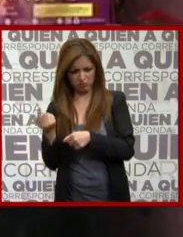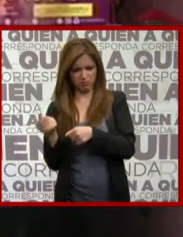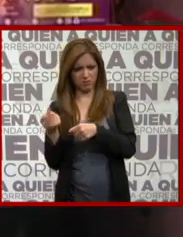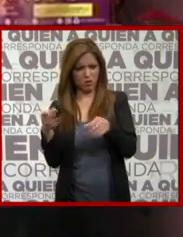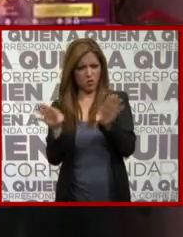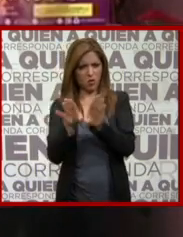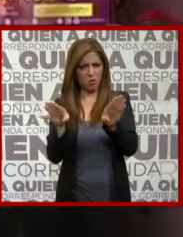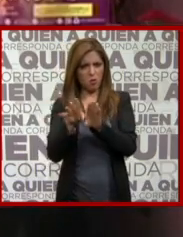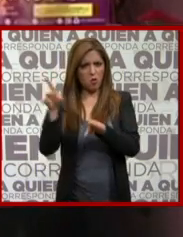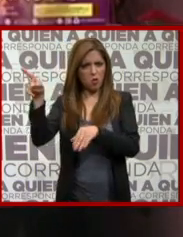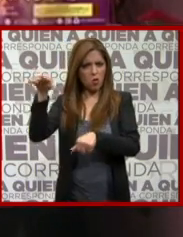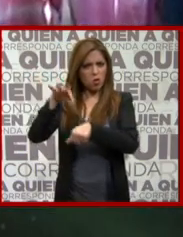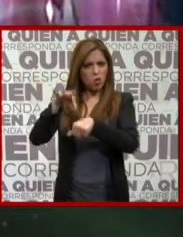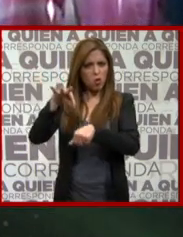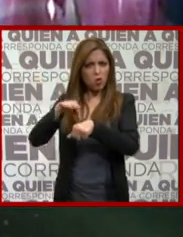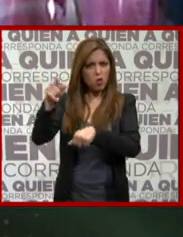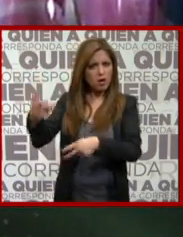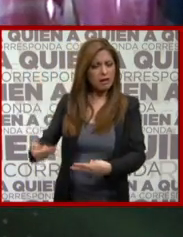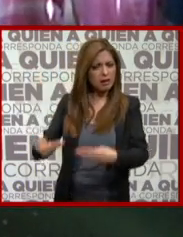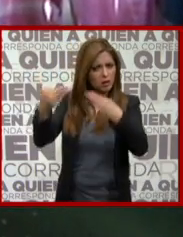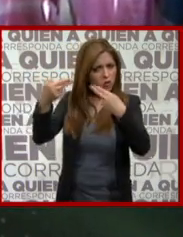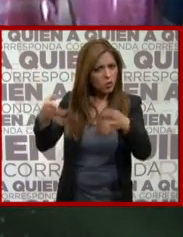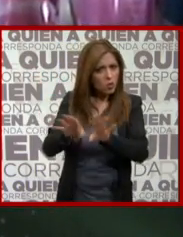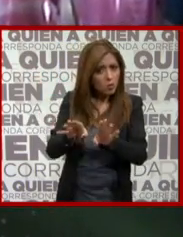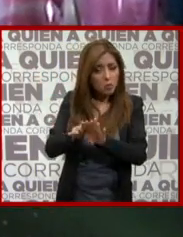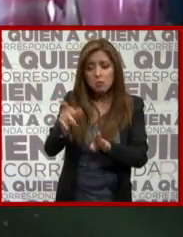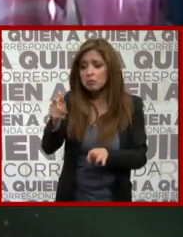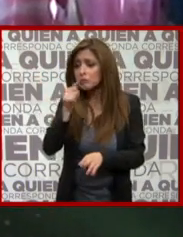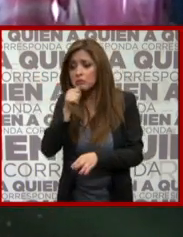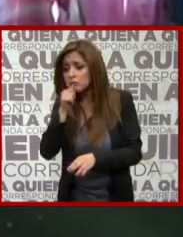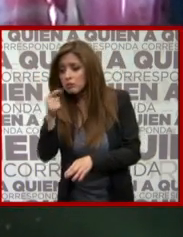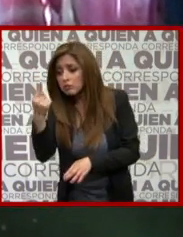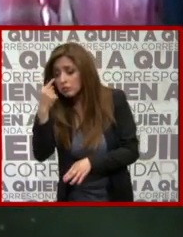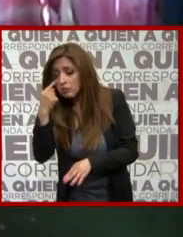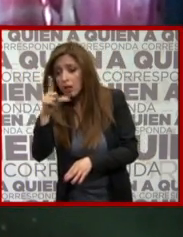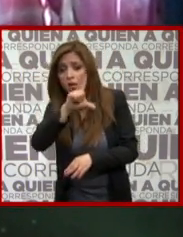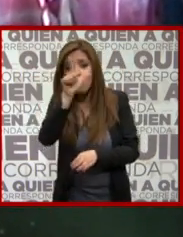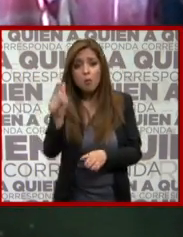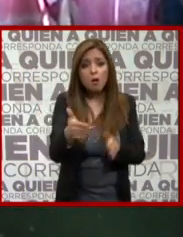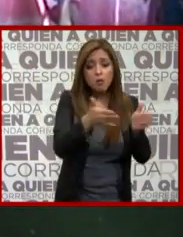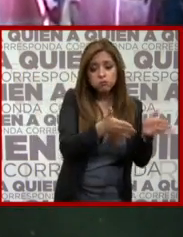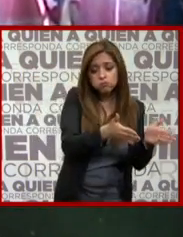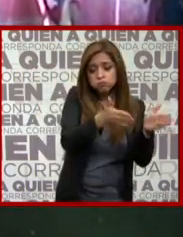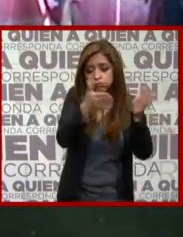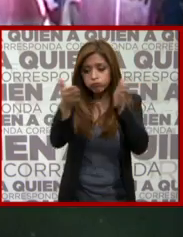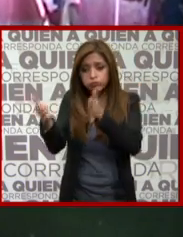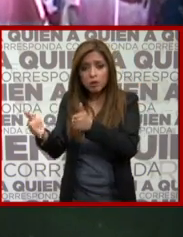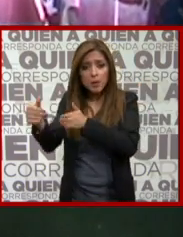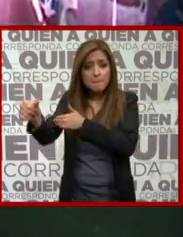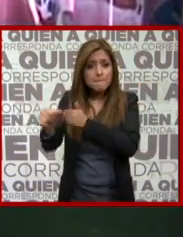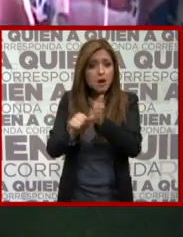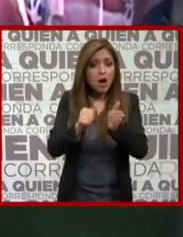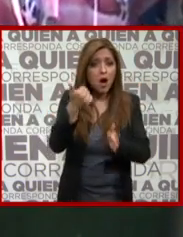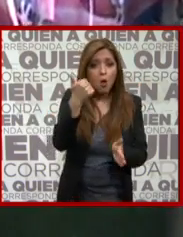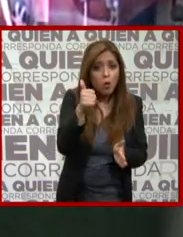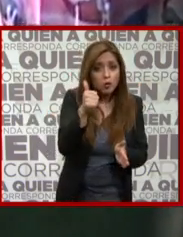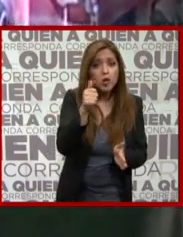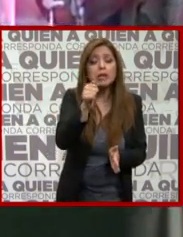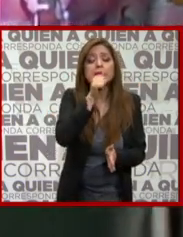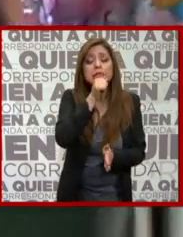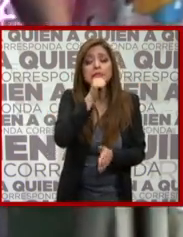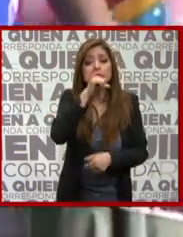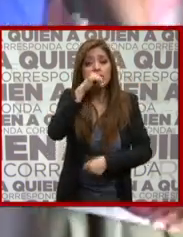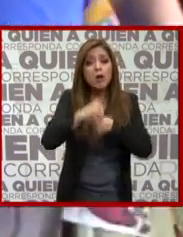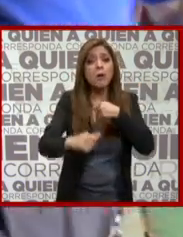qué el doctor seguía haciendo su negocio. No logró conseguir el lente, por lo que la operación fue propuesta para el mes de agosto, la cual tampoco le realizaron porque nunca